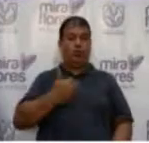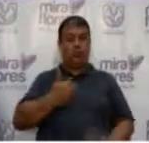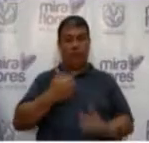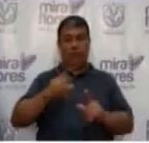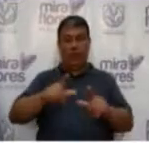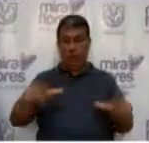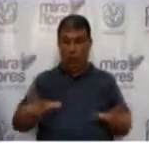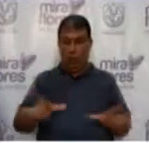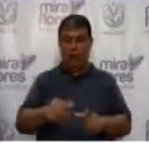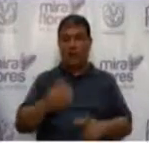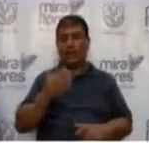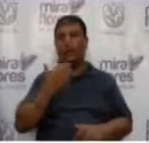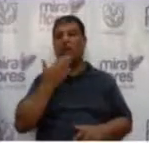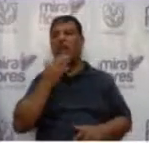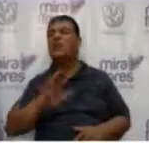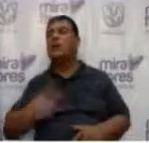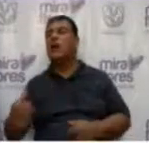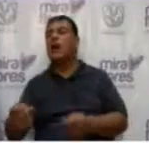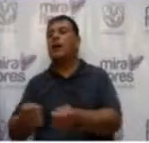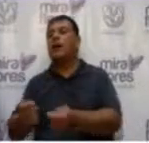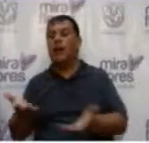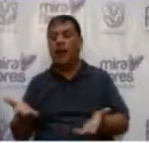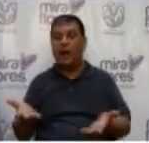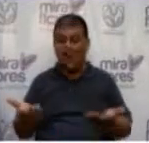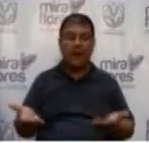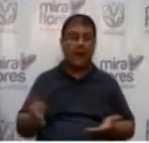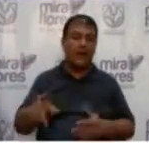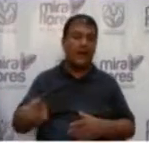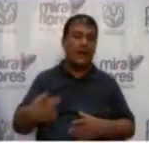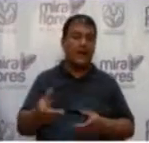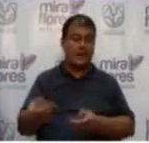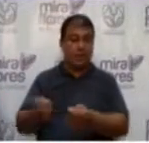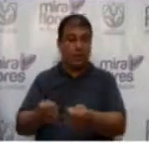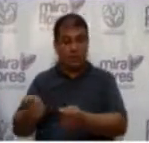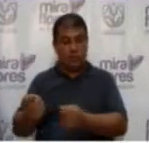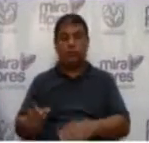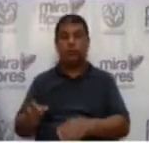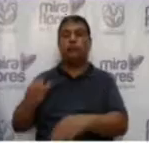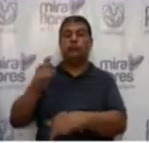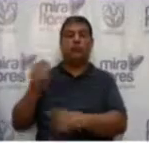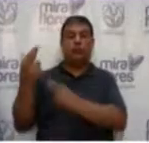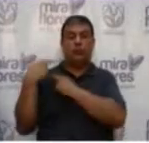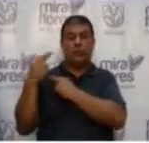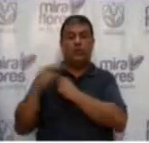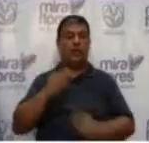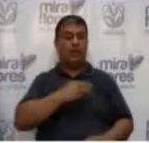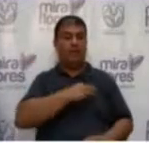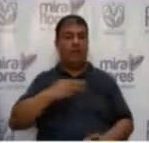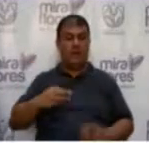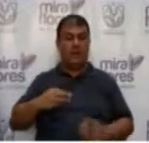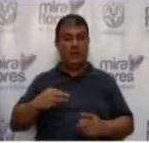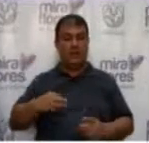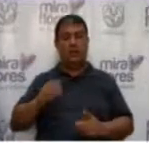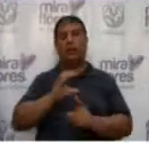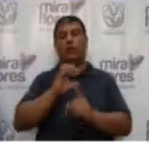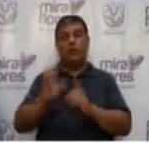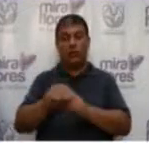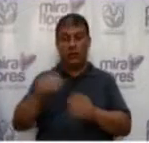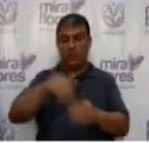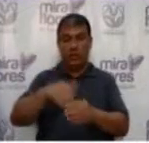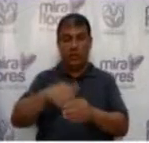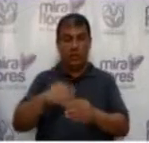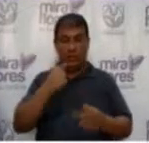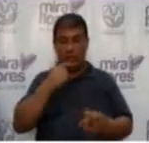de quién va a conducir eso. Y esa conducción recae en el Ministerio de Cultura. Eso es lo que se está votando.